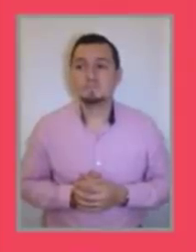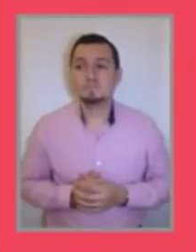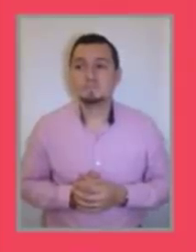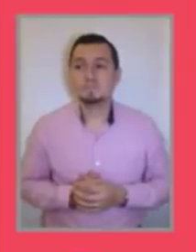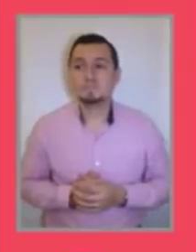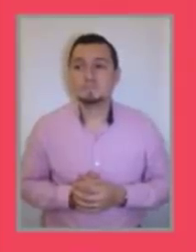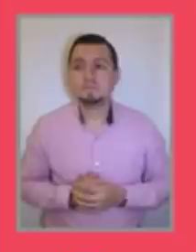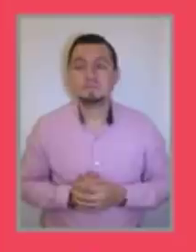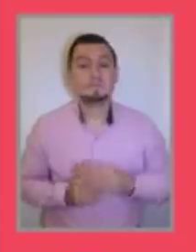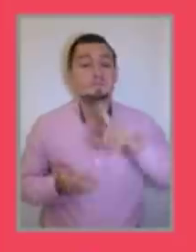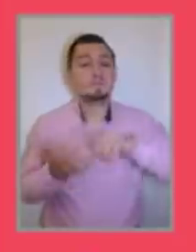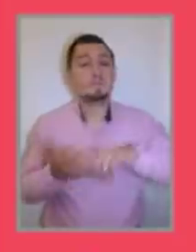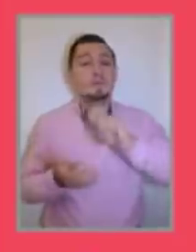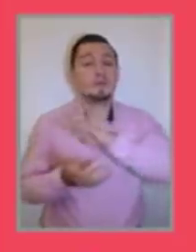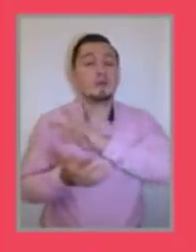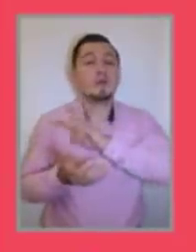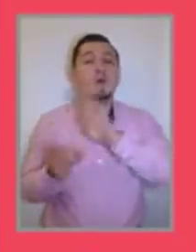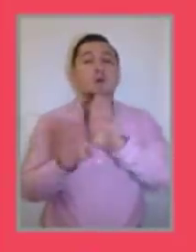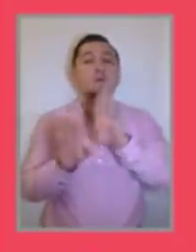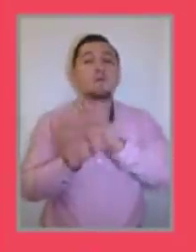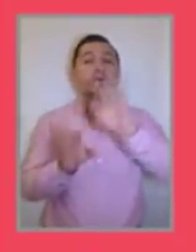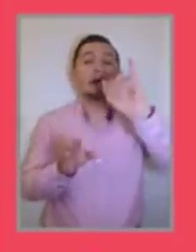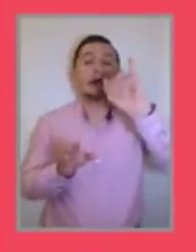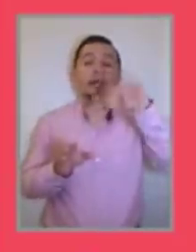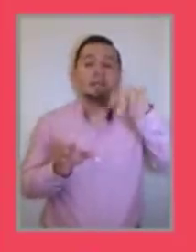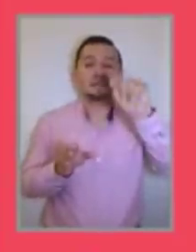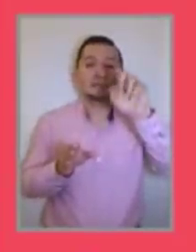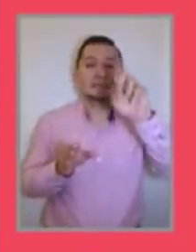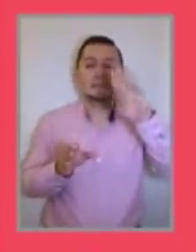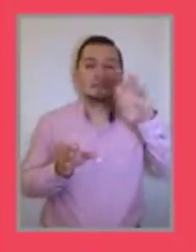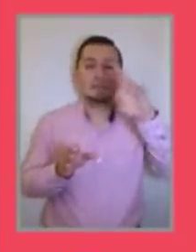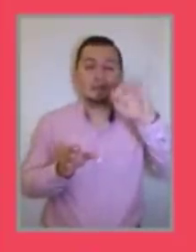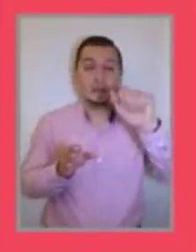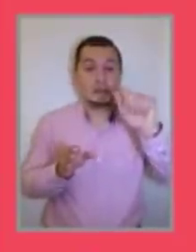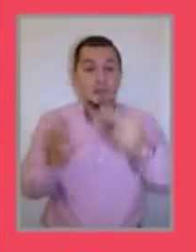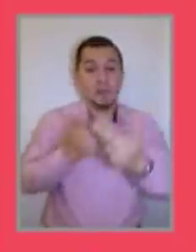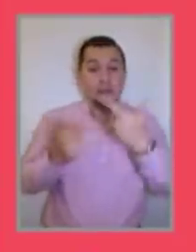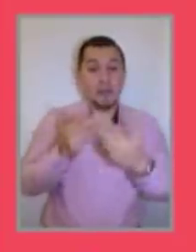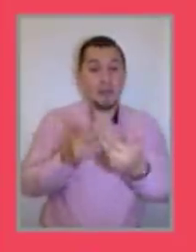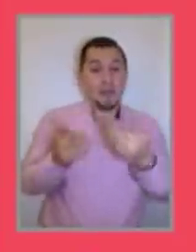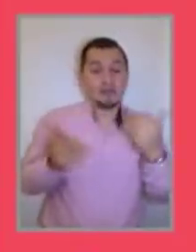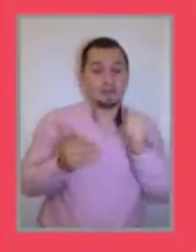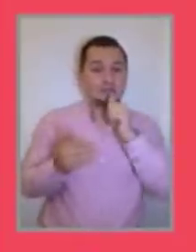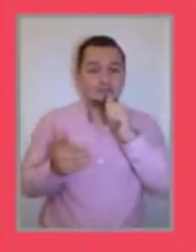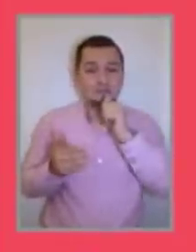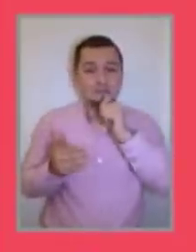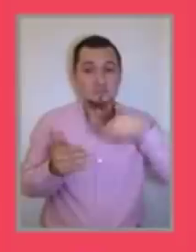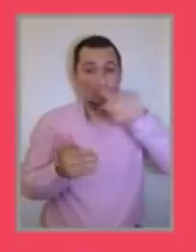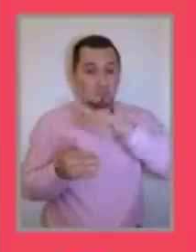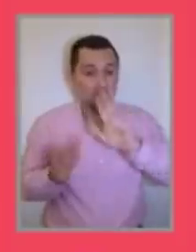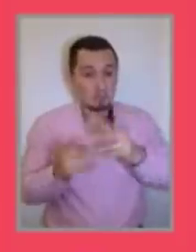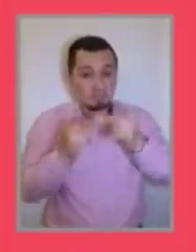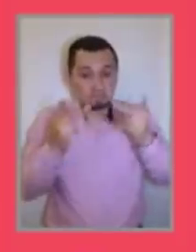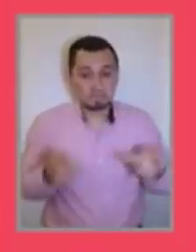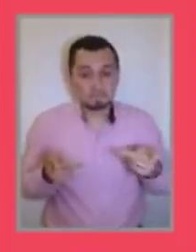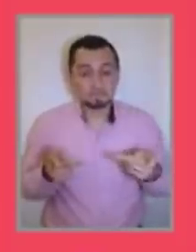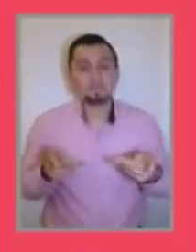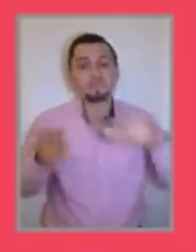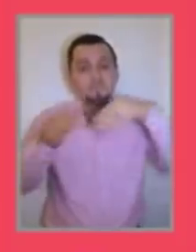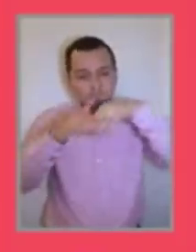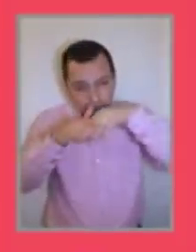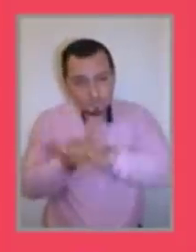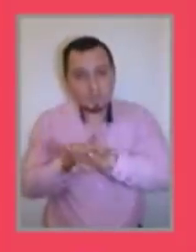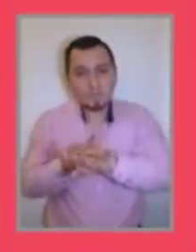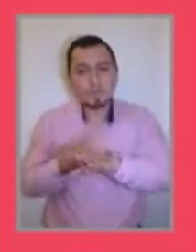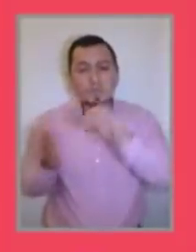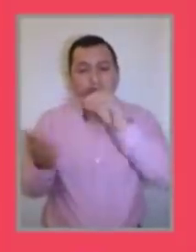Sí, es la que hemos llamado intermedia, es decir, antes ya del regreso normal a clases, primero es la etapa de inicio de la presencialidad y siguiente es la etapa de la intermedia, que tiene ahí un